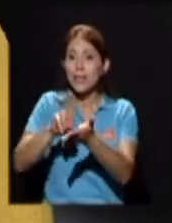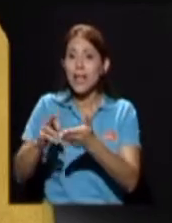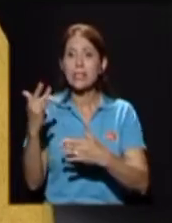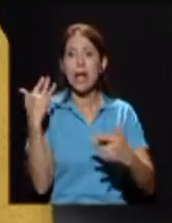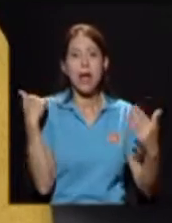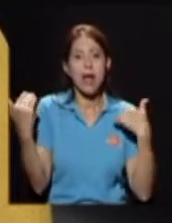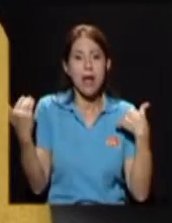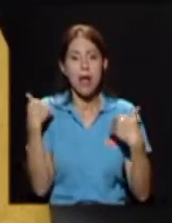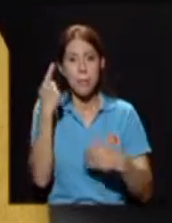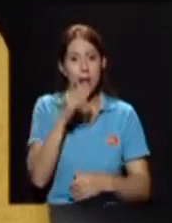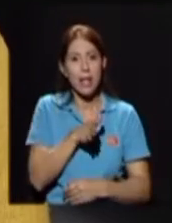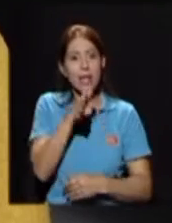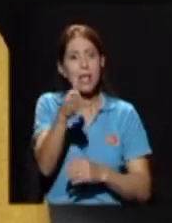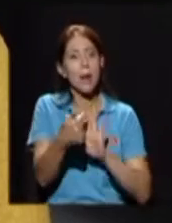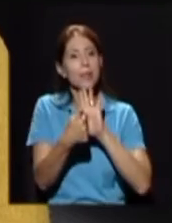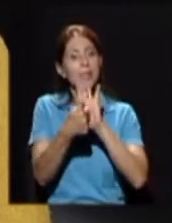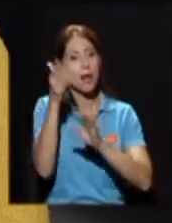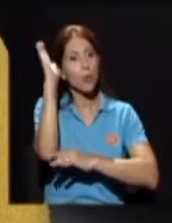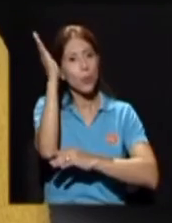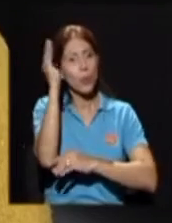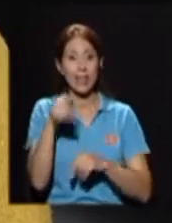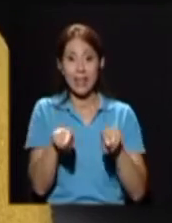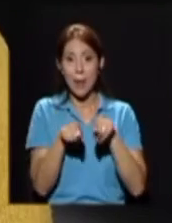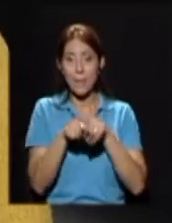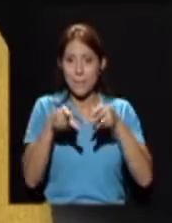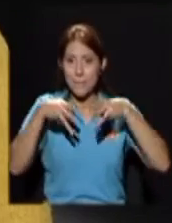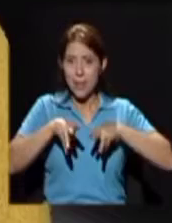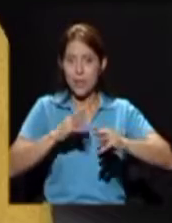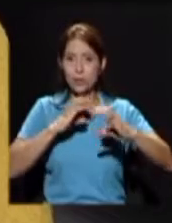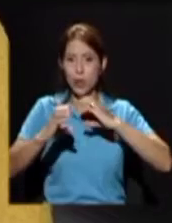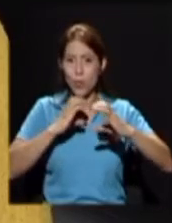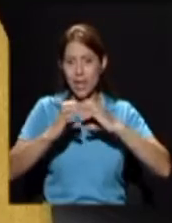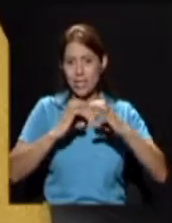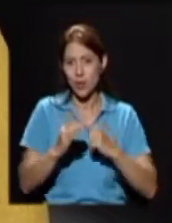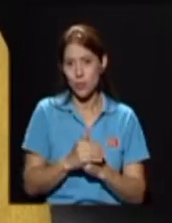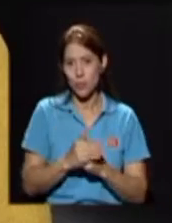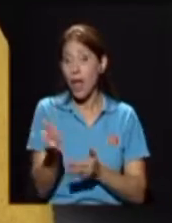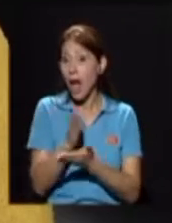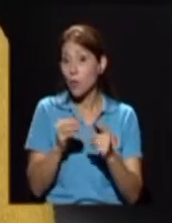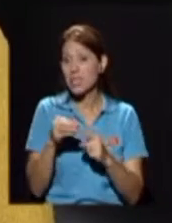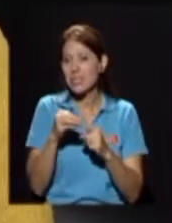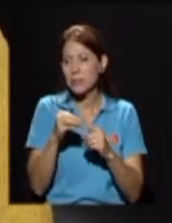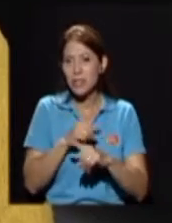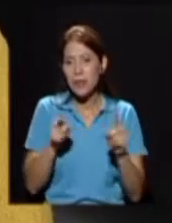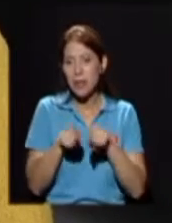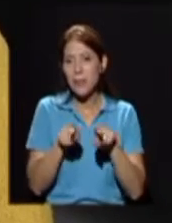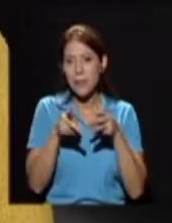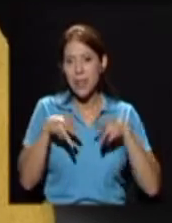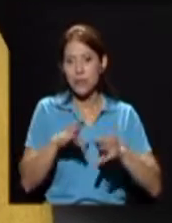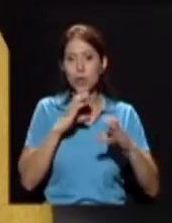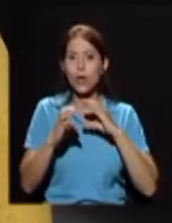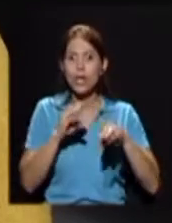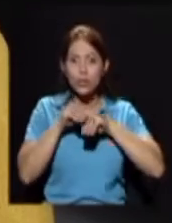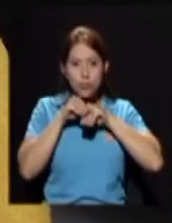los medios de comunicación también, con algunas excepciones, pero también le dieron mucha